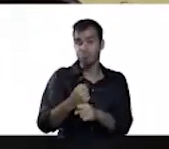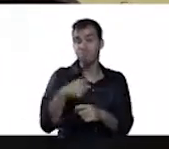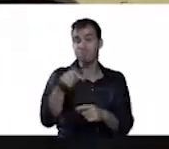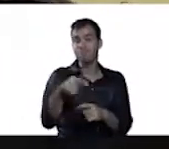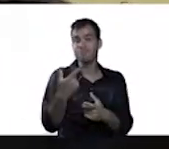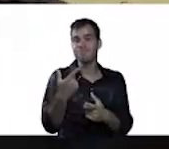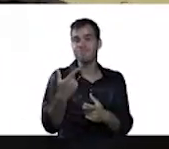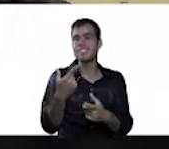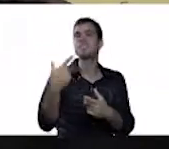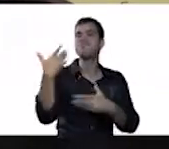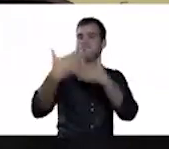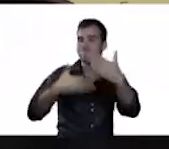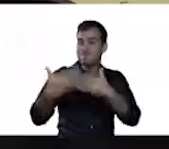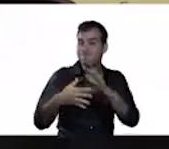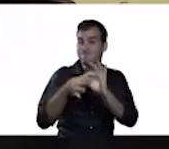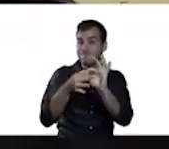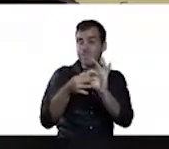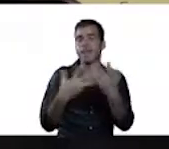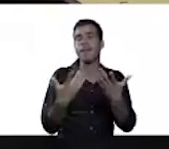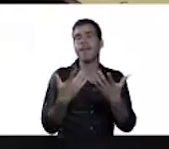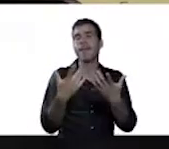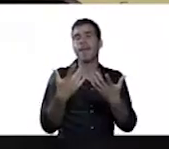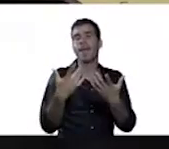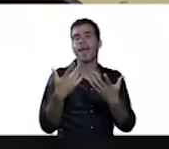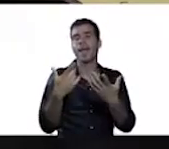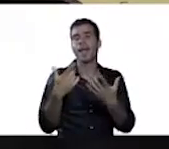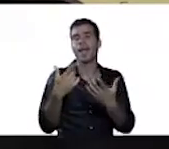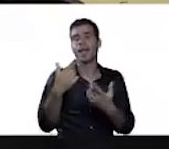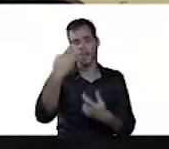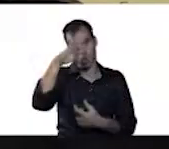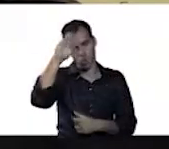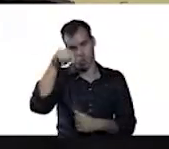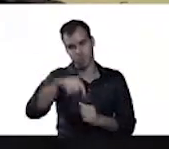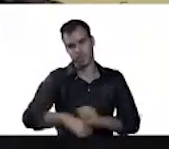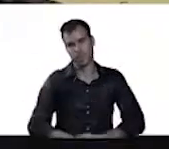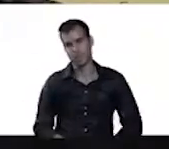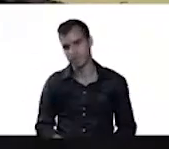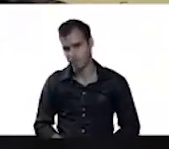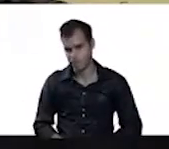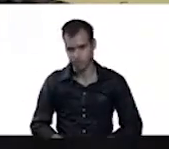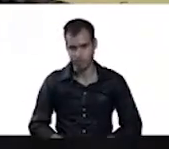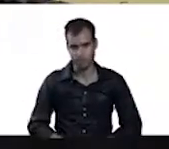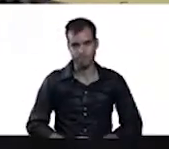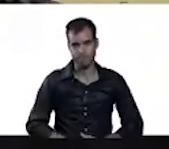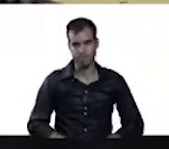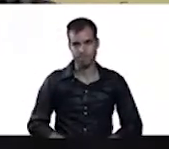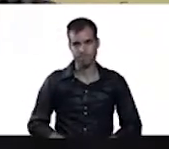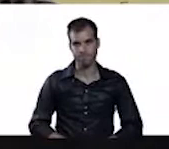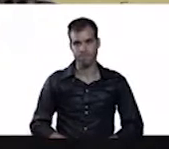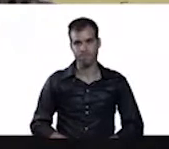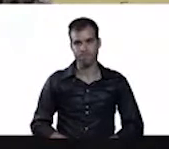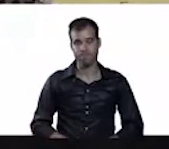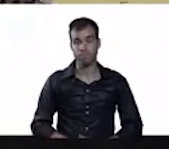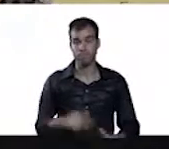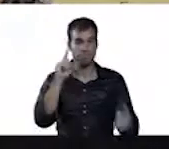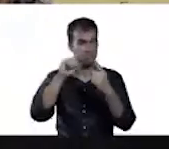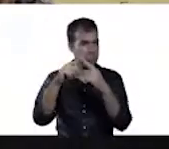y democrático, y la crisis definitiva de la democracia burguesa en Cuba.